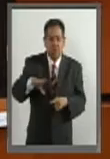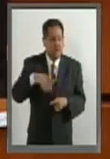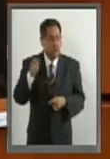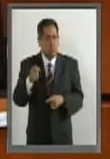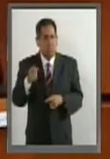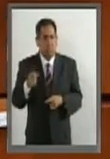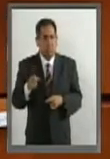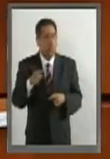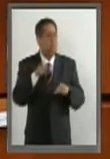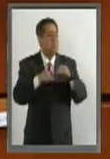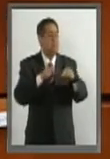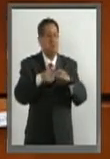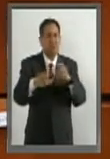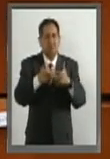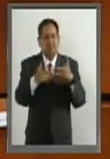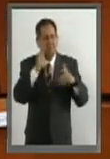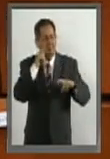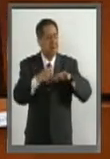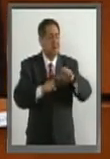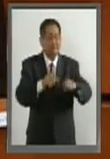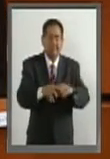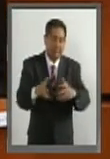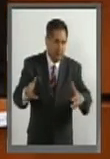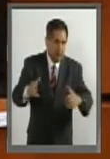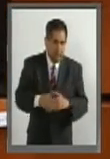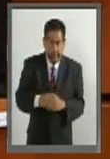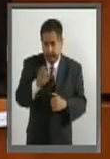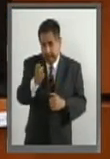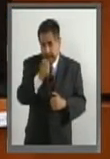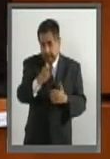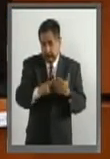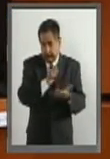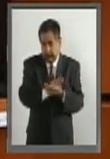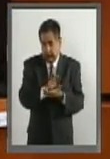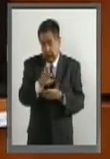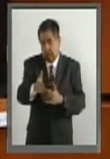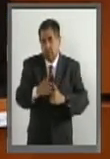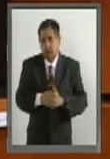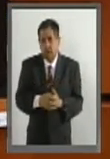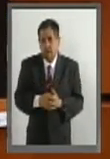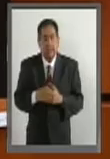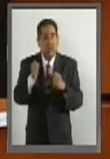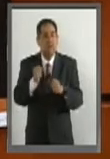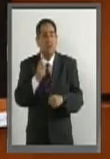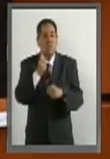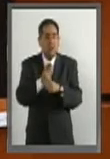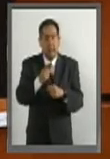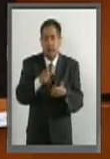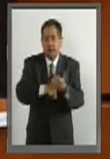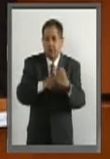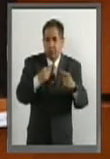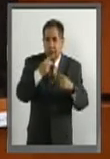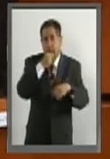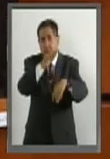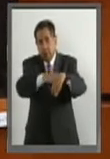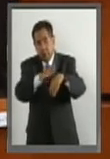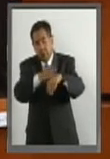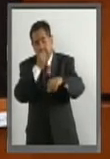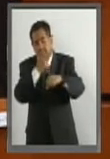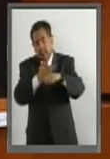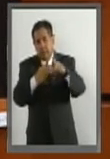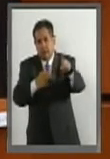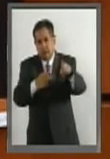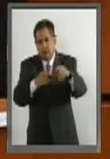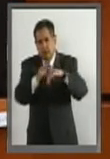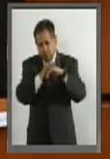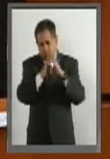enormes espacios, territorios completos, ¿verdad? Esa ley de seguridad interior, señor secretario, tómelo